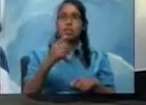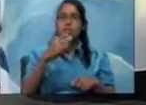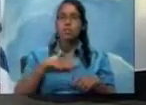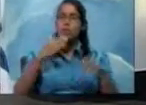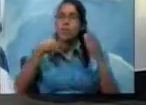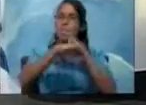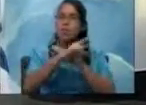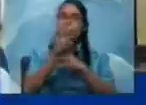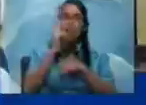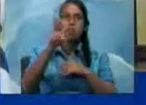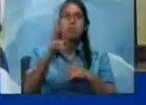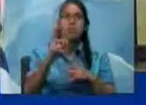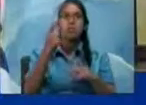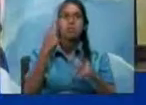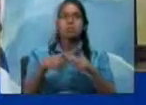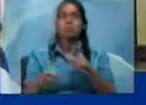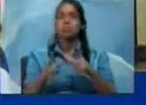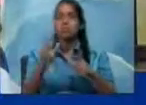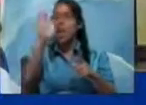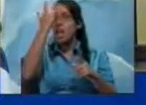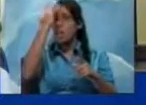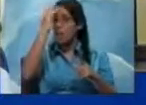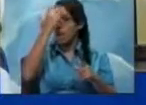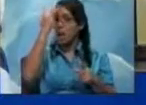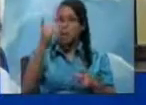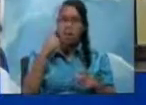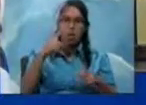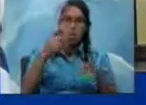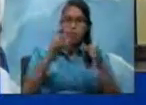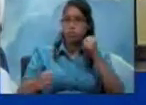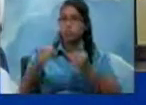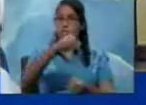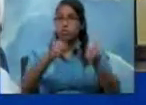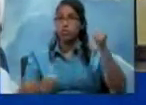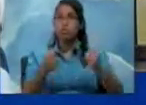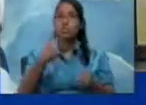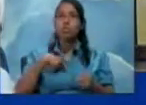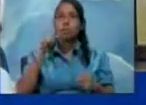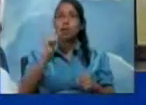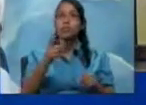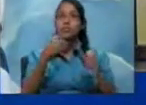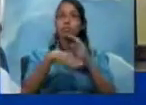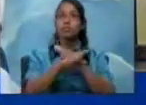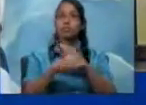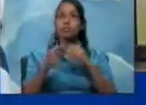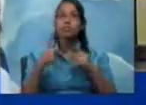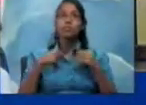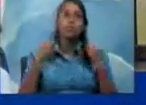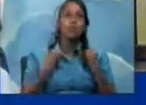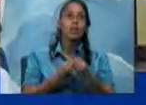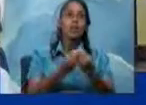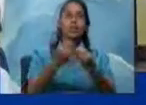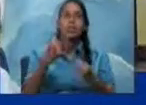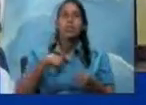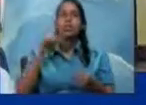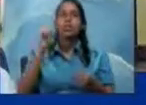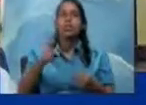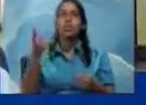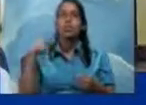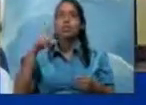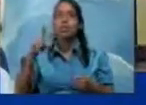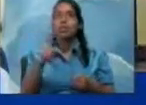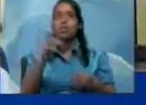ver las carrozas del carnaval sobra quien le Yo también voy Yo te acompaño Yo también yo tengo una